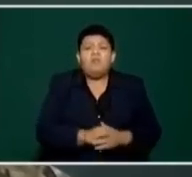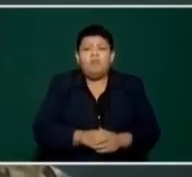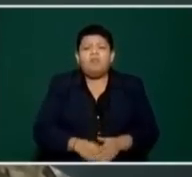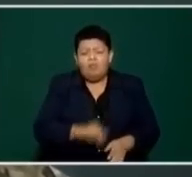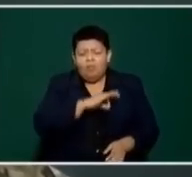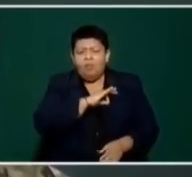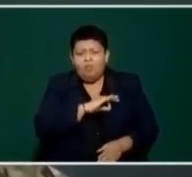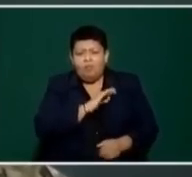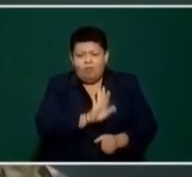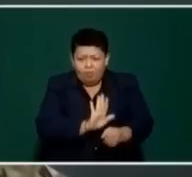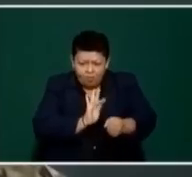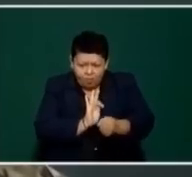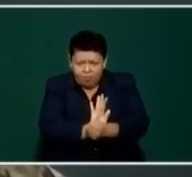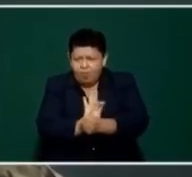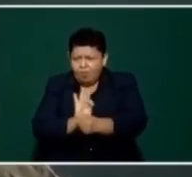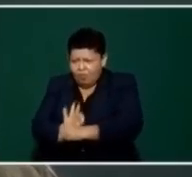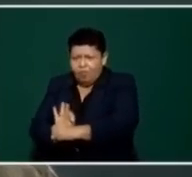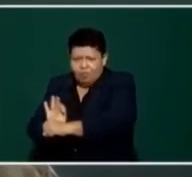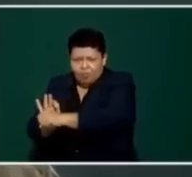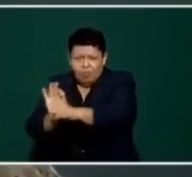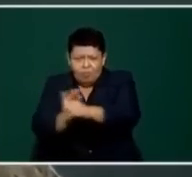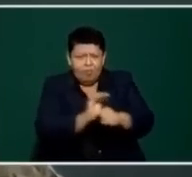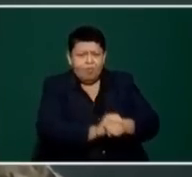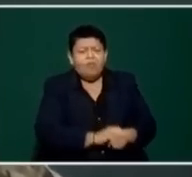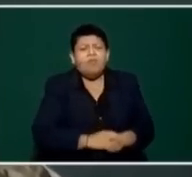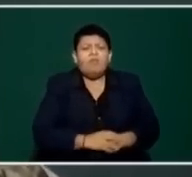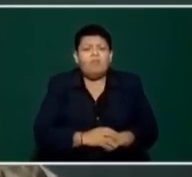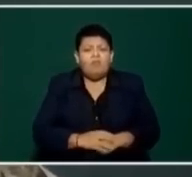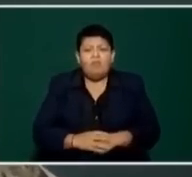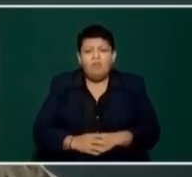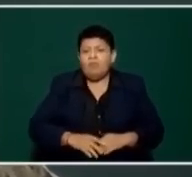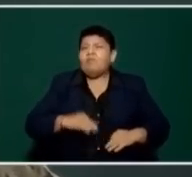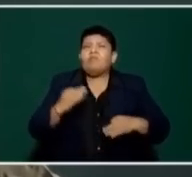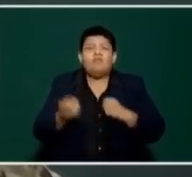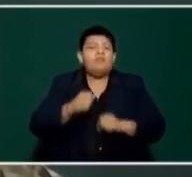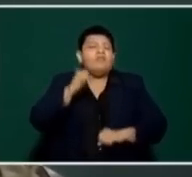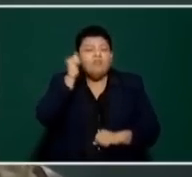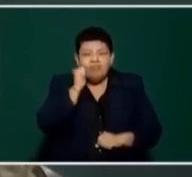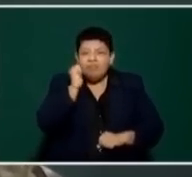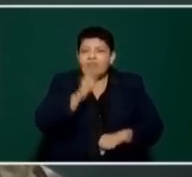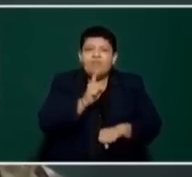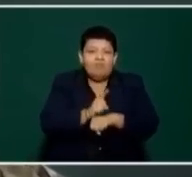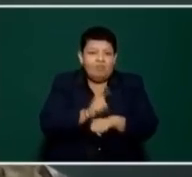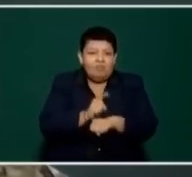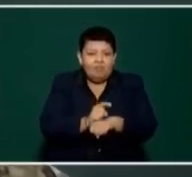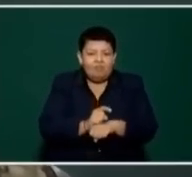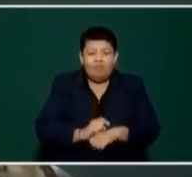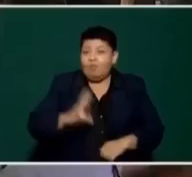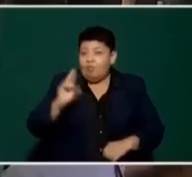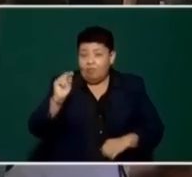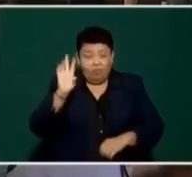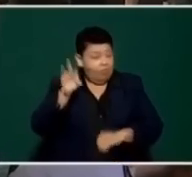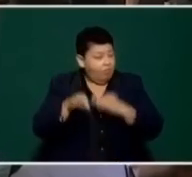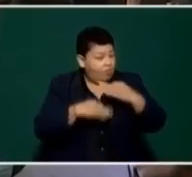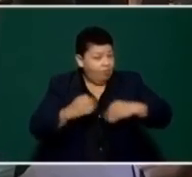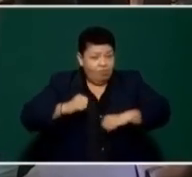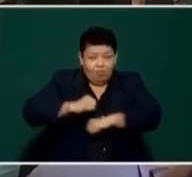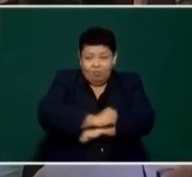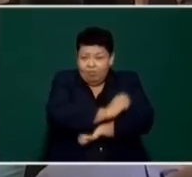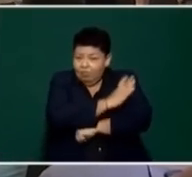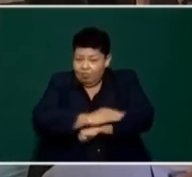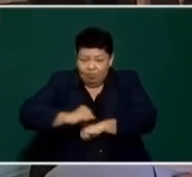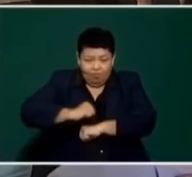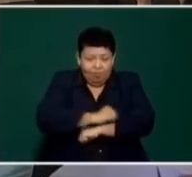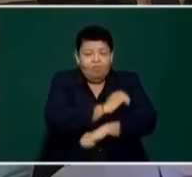enfrentar el fenómeno este que, les repito, no es ni todos los días ni en todas las playas. Eso es lo que les